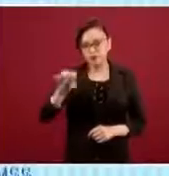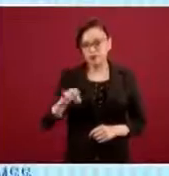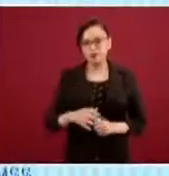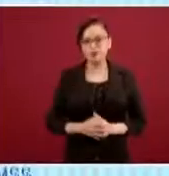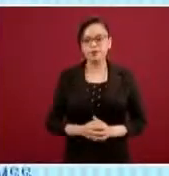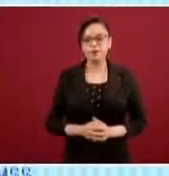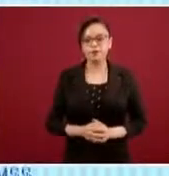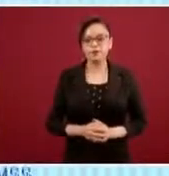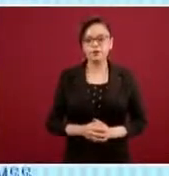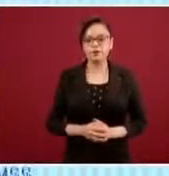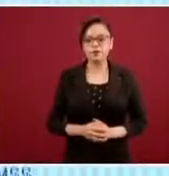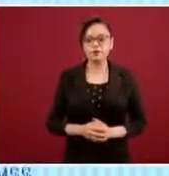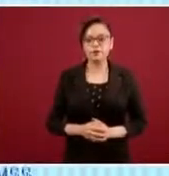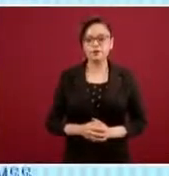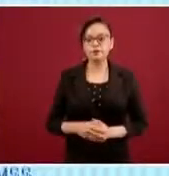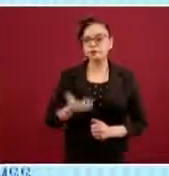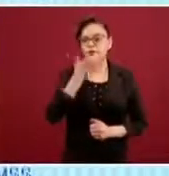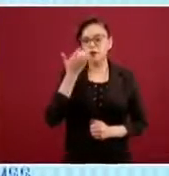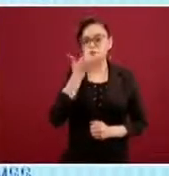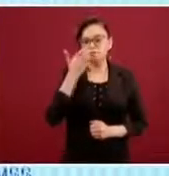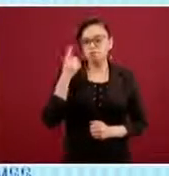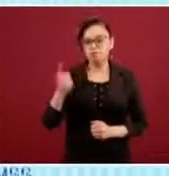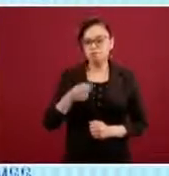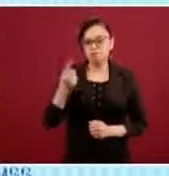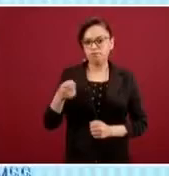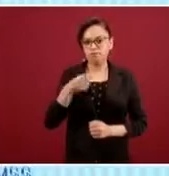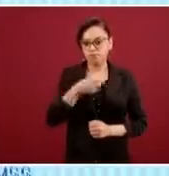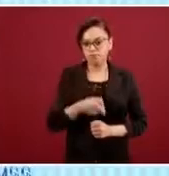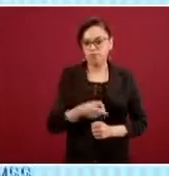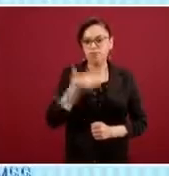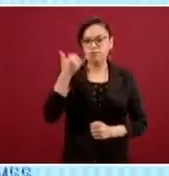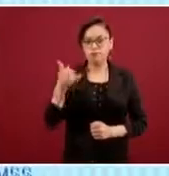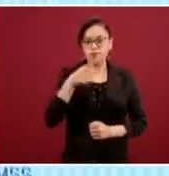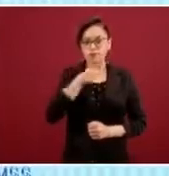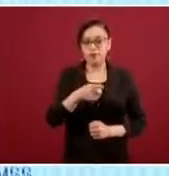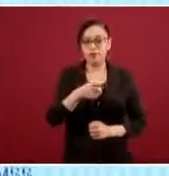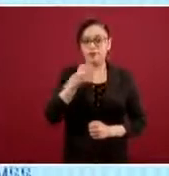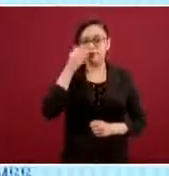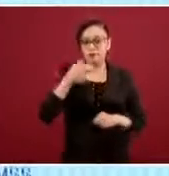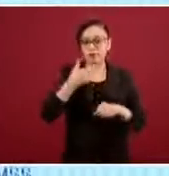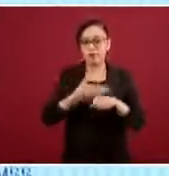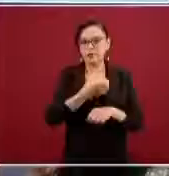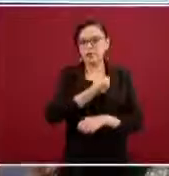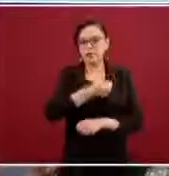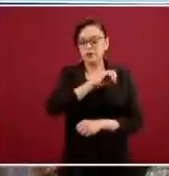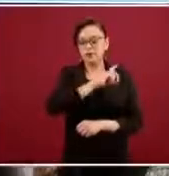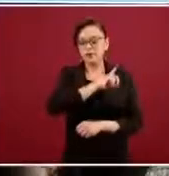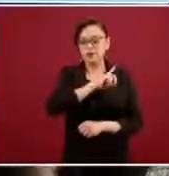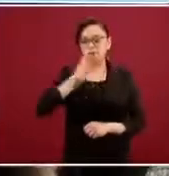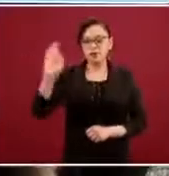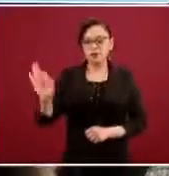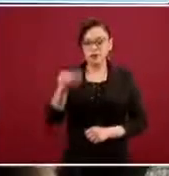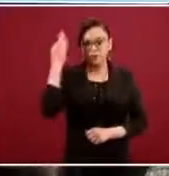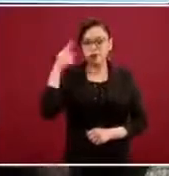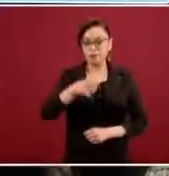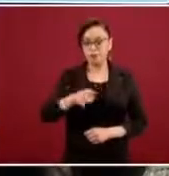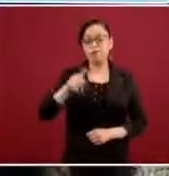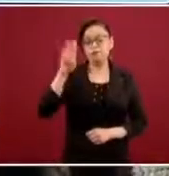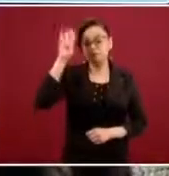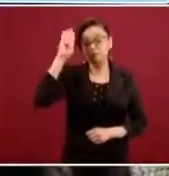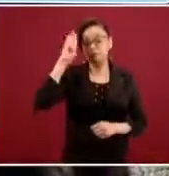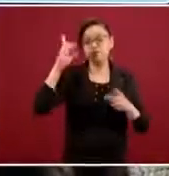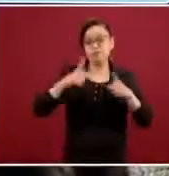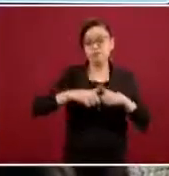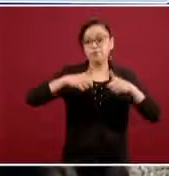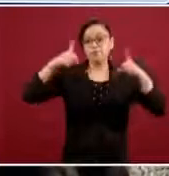IMSS régimen ordinario y finalmente de la Secretaría de Salud Federal. Es decir, es una representación amplia de